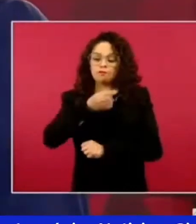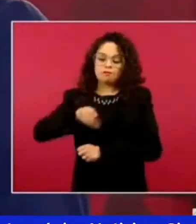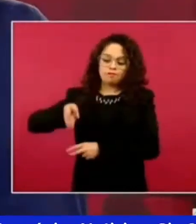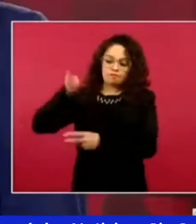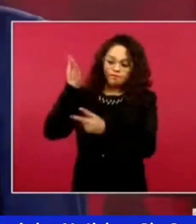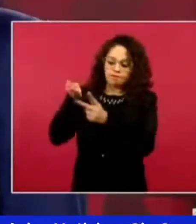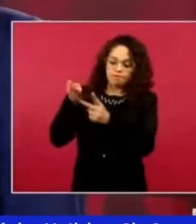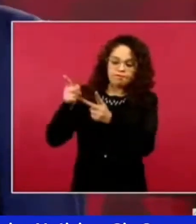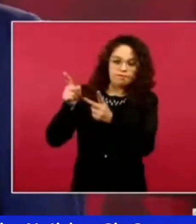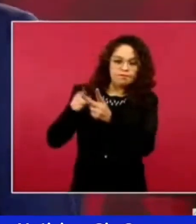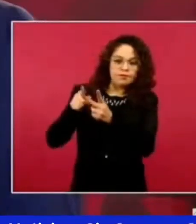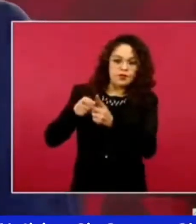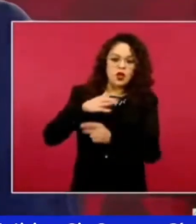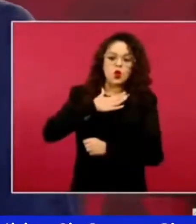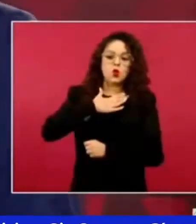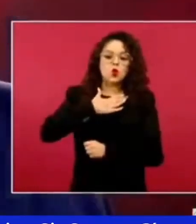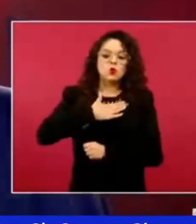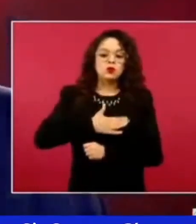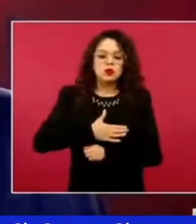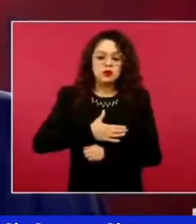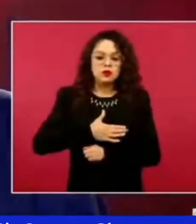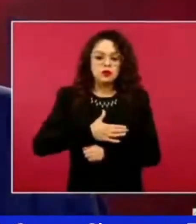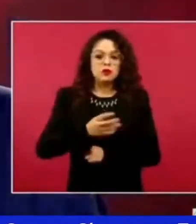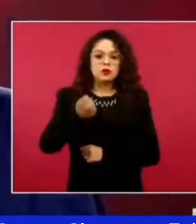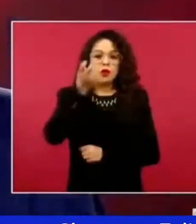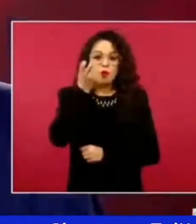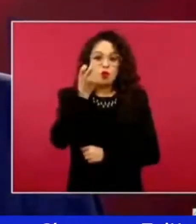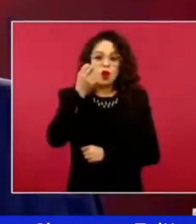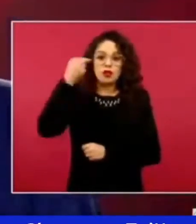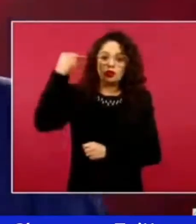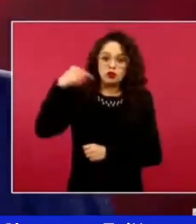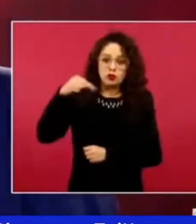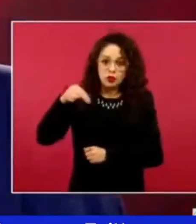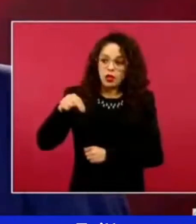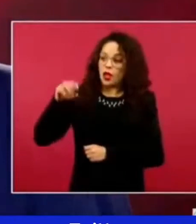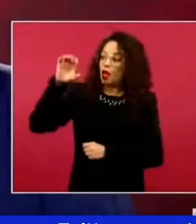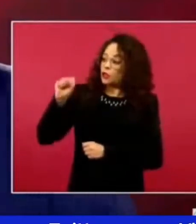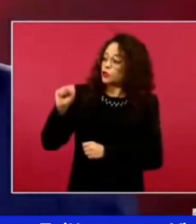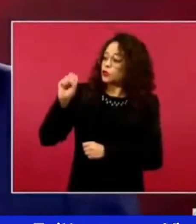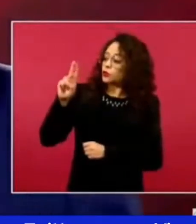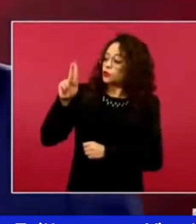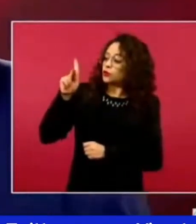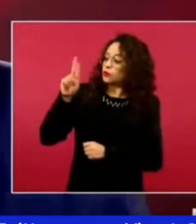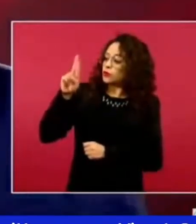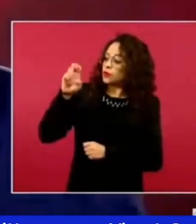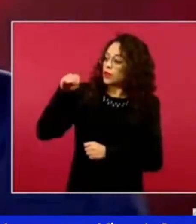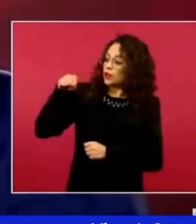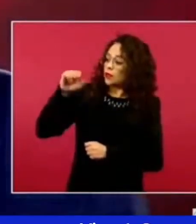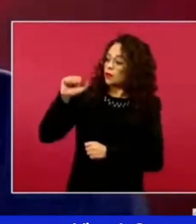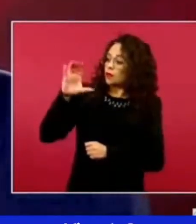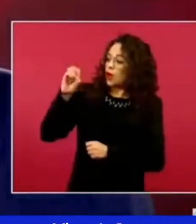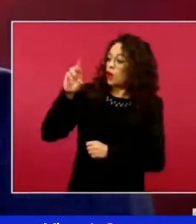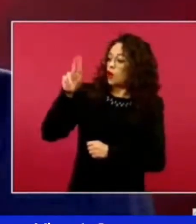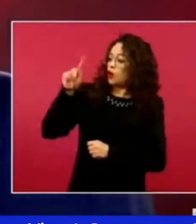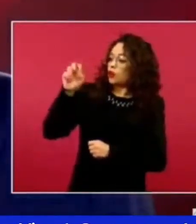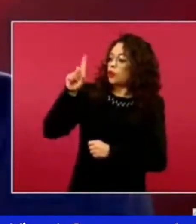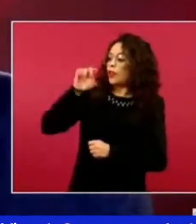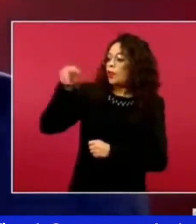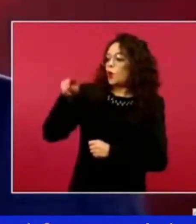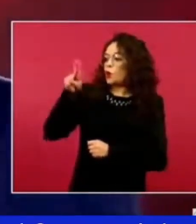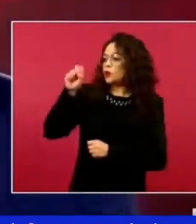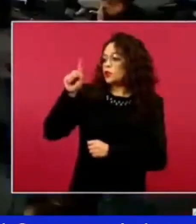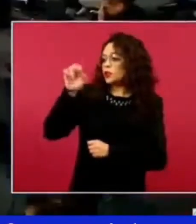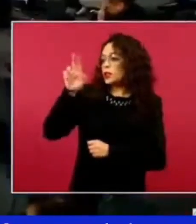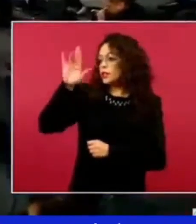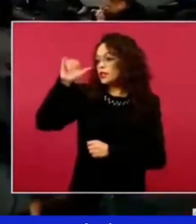Por eso se llama Suprema Corte de Justicia. No se llama Suprema Corte